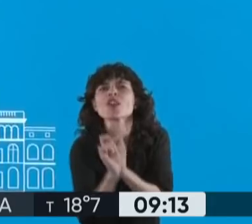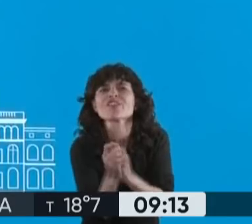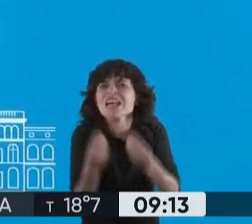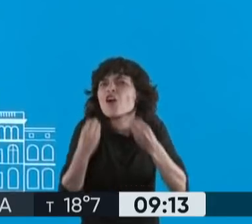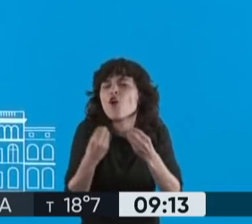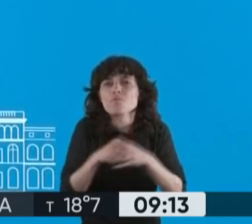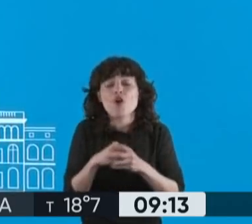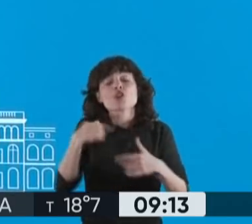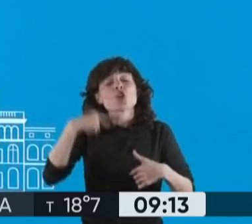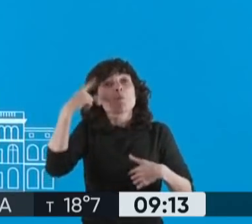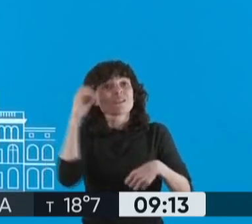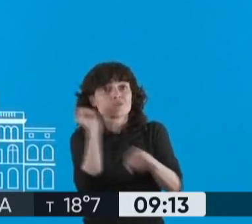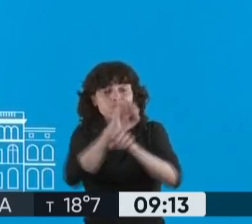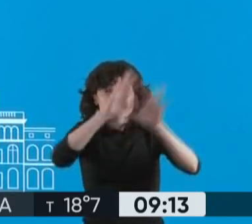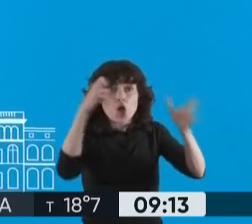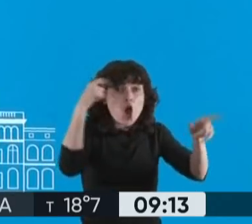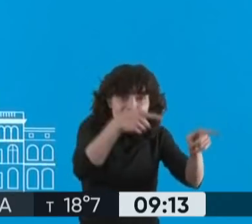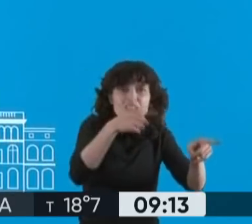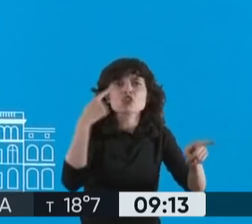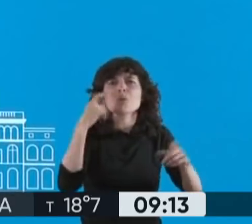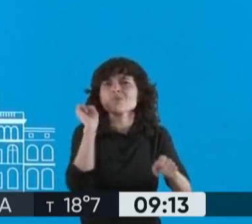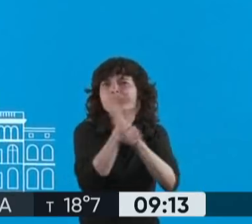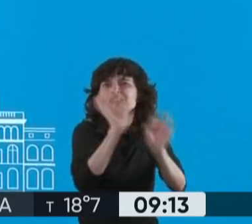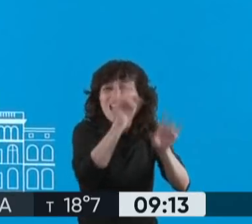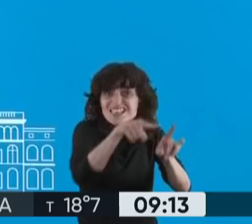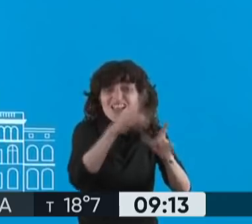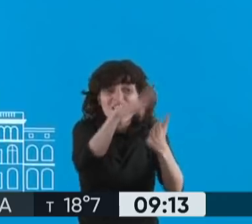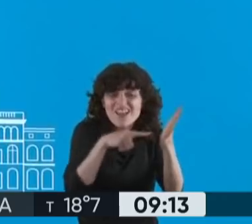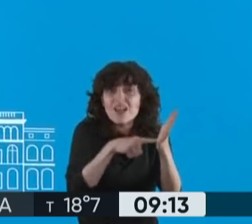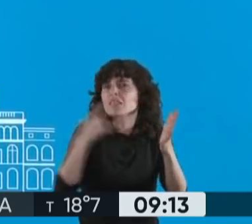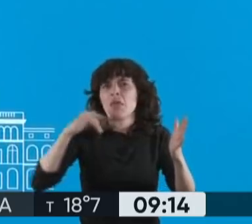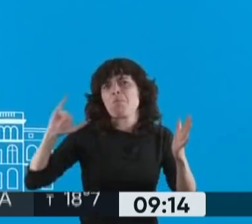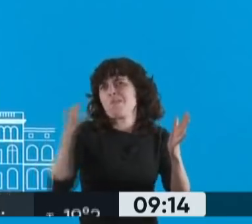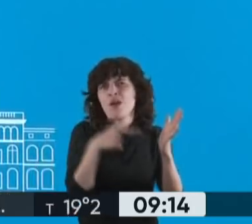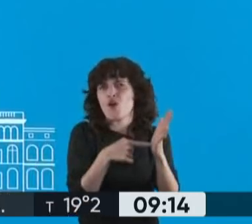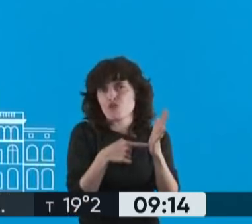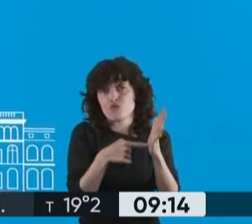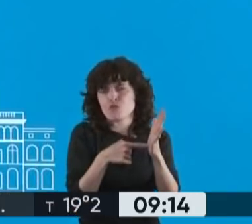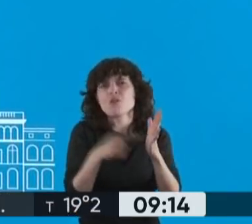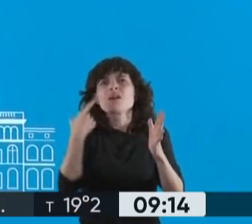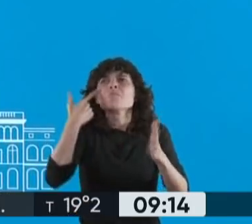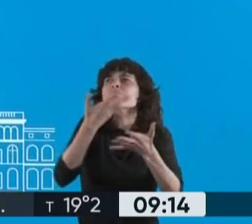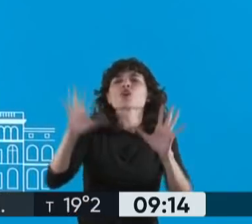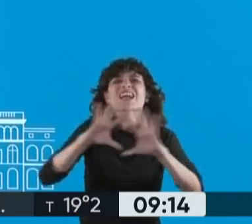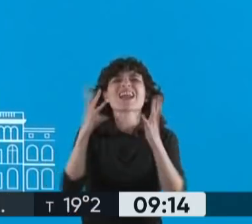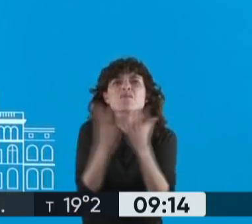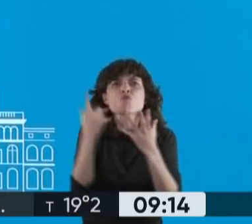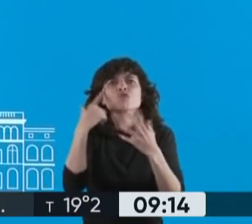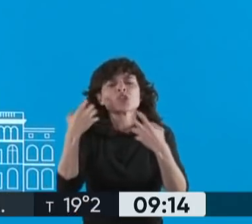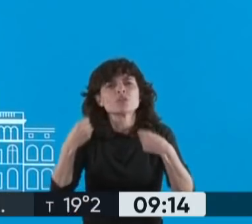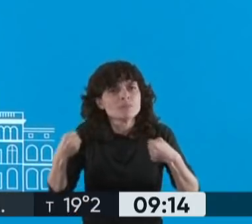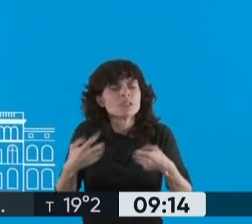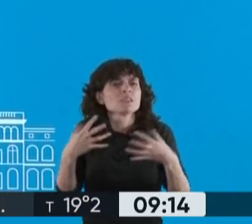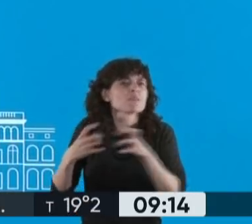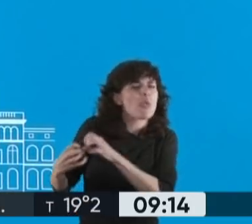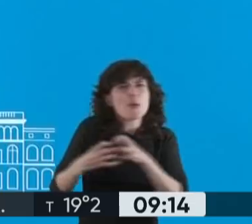el Congreso es el mejor proyecto para alcanzar el consenso necesario y demostrar al mundo y demostrarnos también entre nosotros que